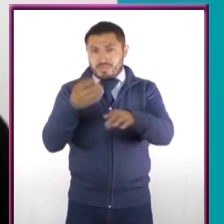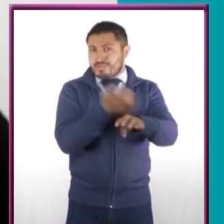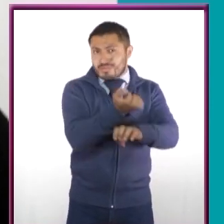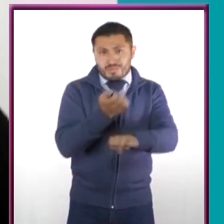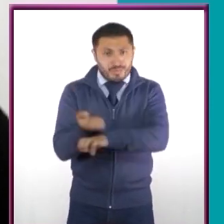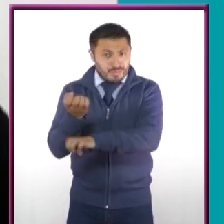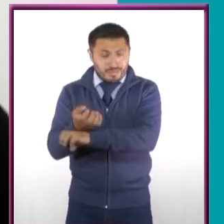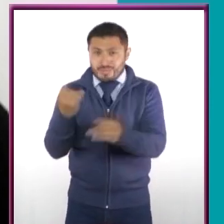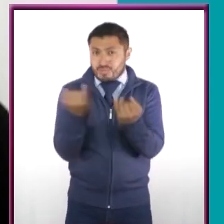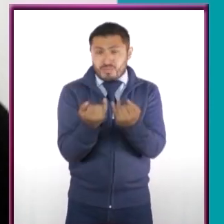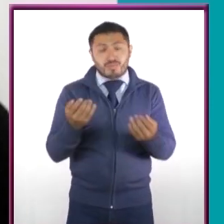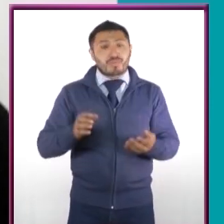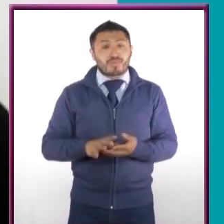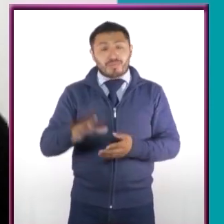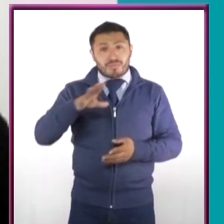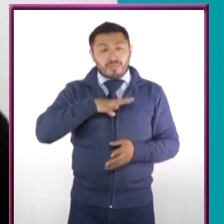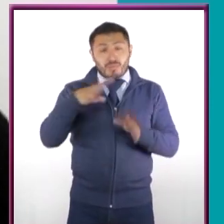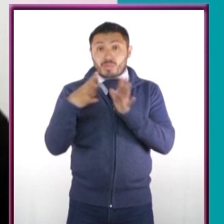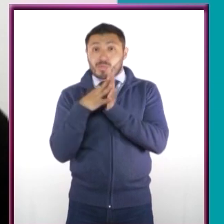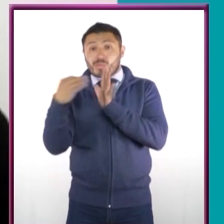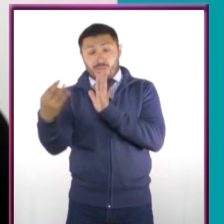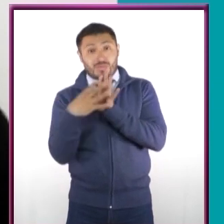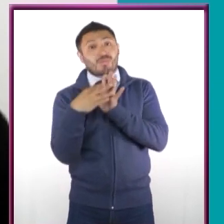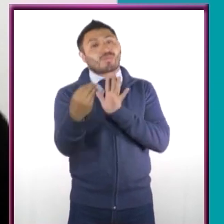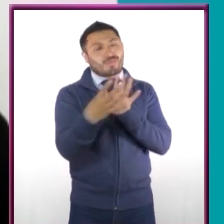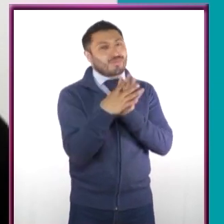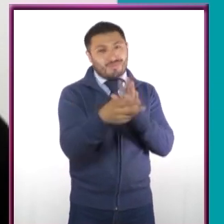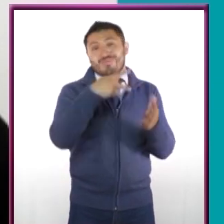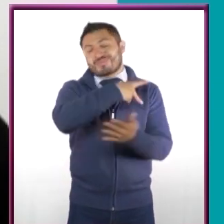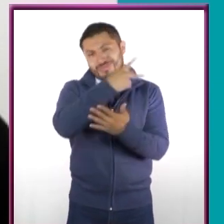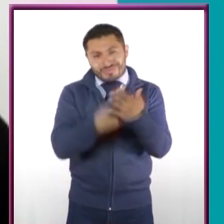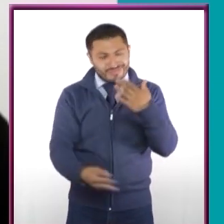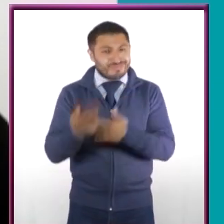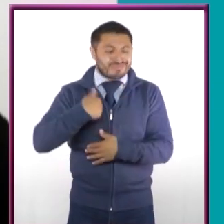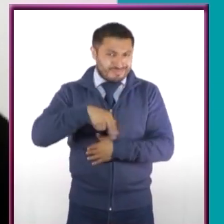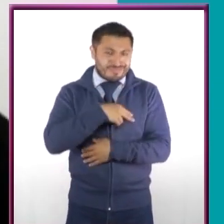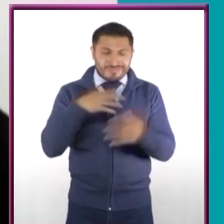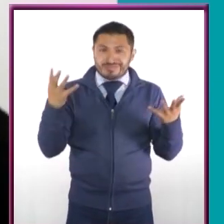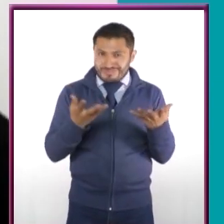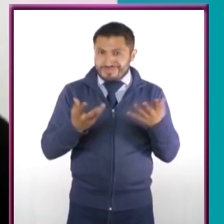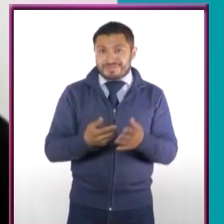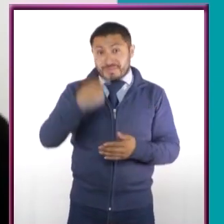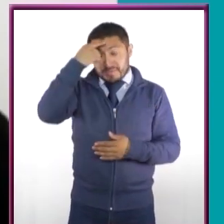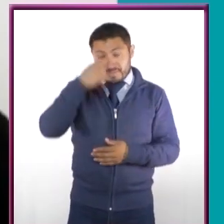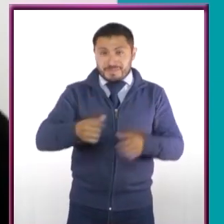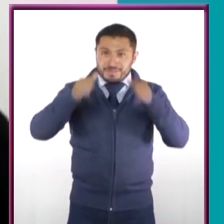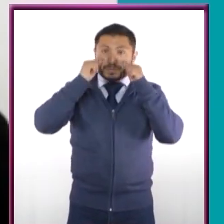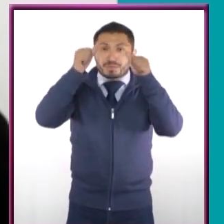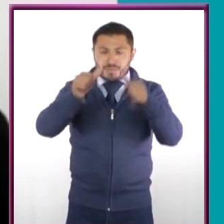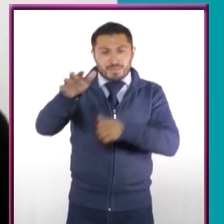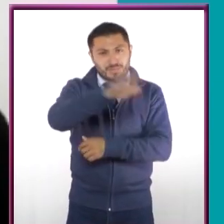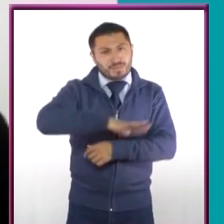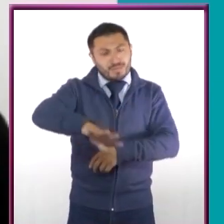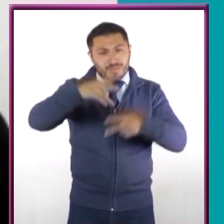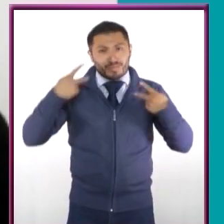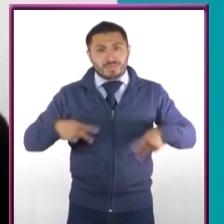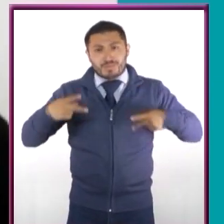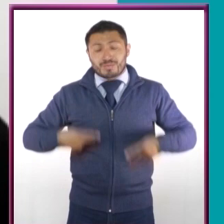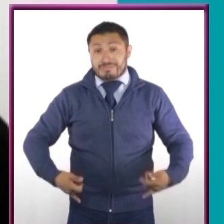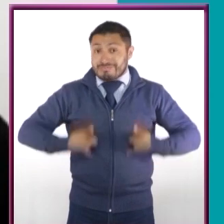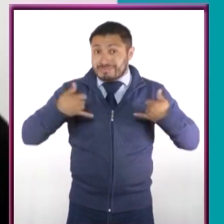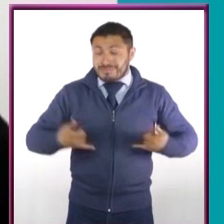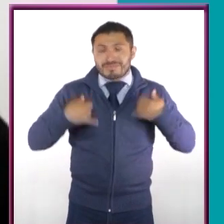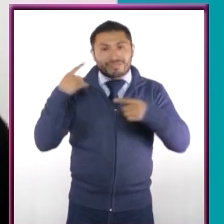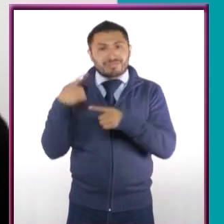que están implementando el funcionamiento que nosotros tenemos para poder atender a su población